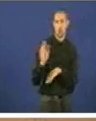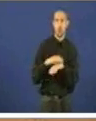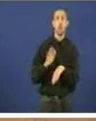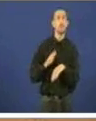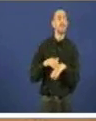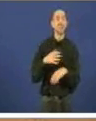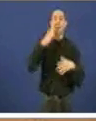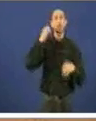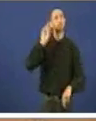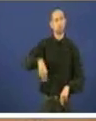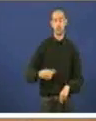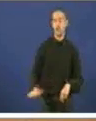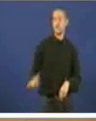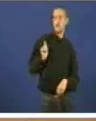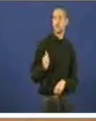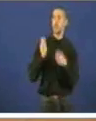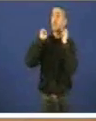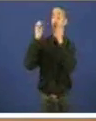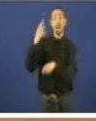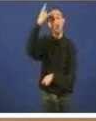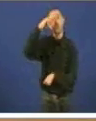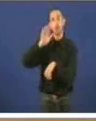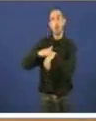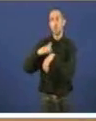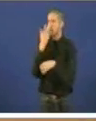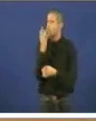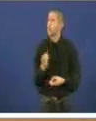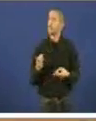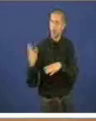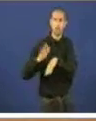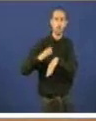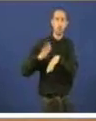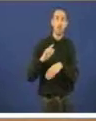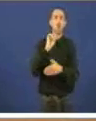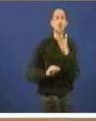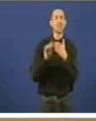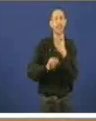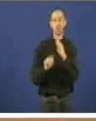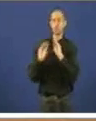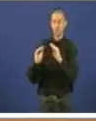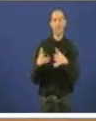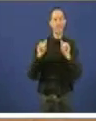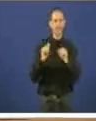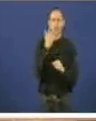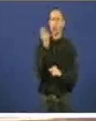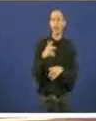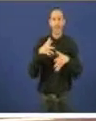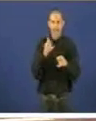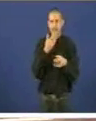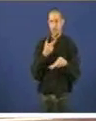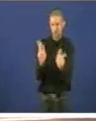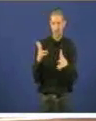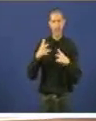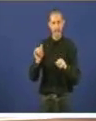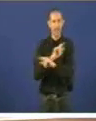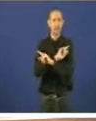falso responsabilizar o presidente Touriño de unhos contratos que nin coñecía, nin autorizou, nin foi